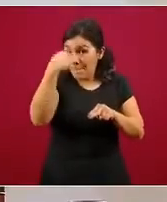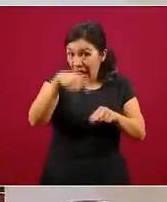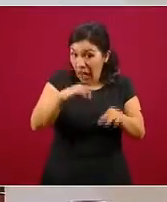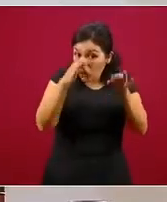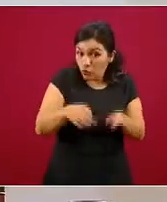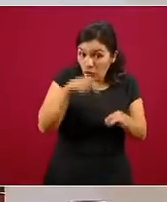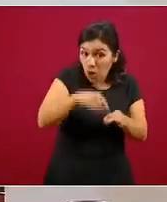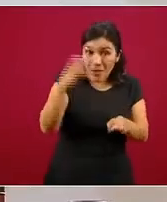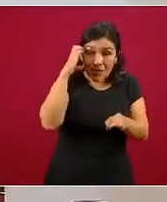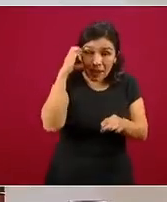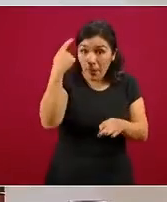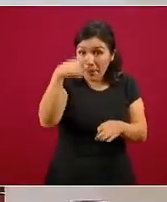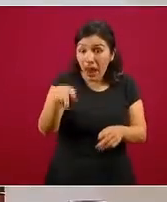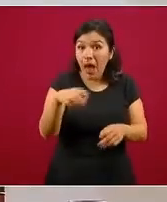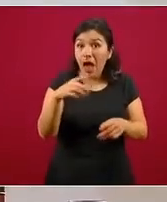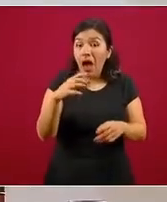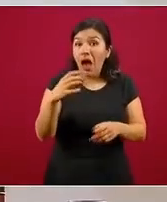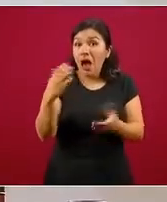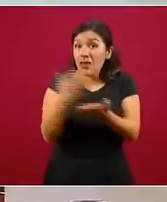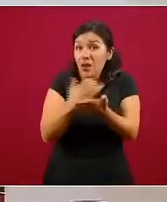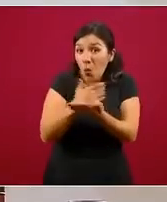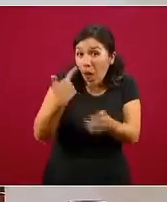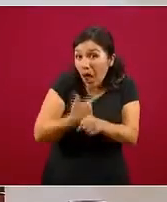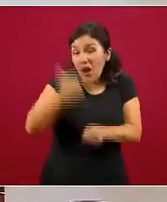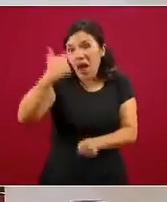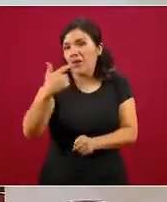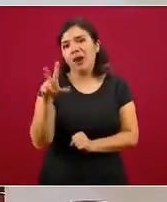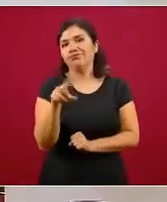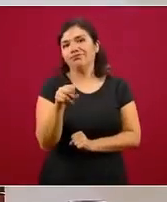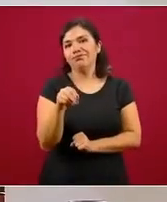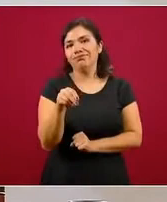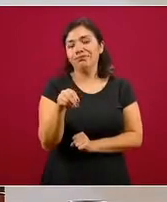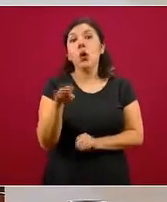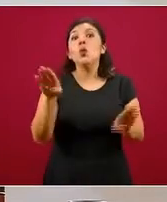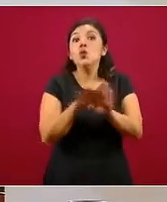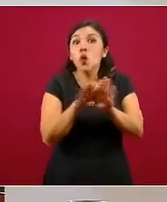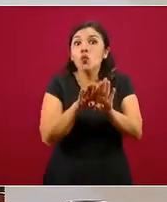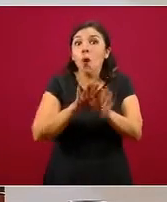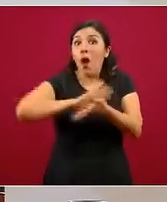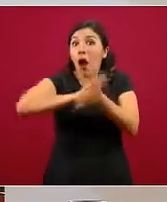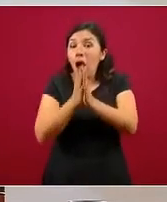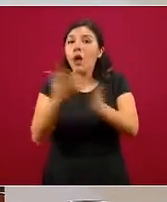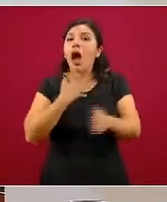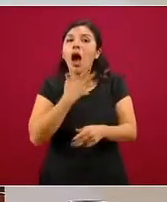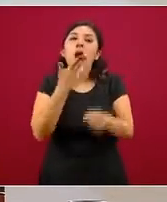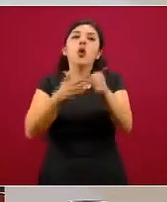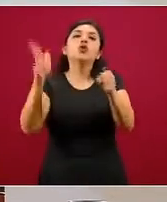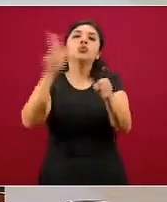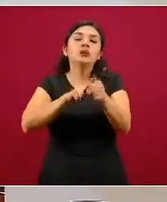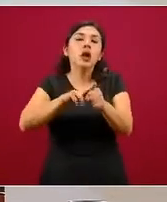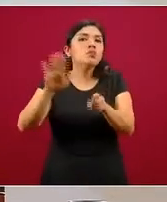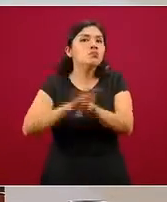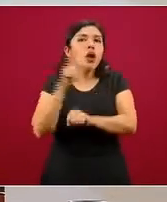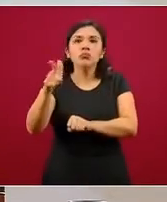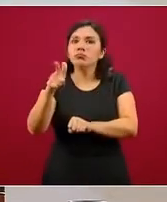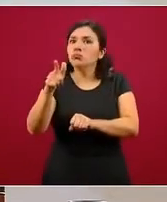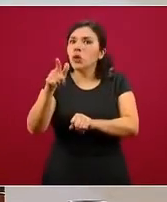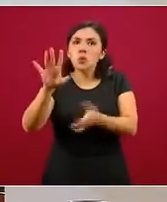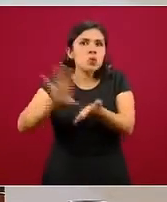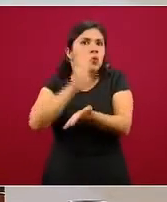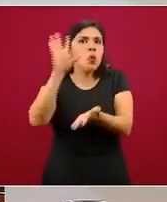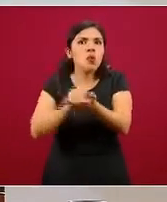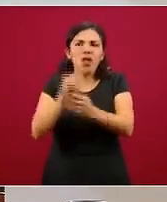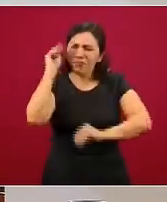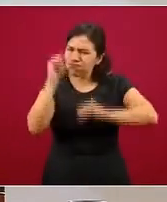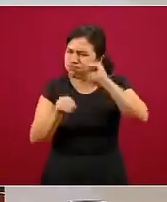destinadas a la terapia intensiva. Para lograrlo, hubo hospitales que por completo se volvieron hospitales